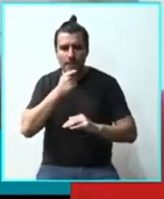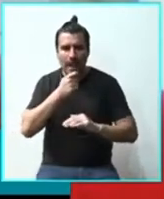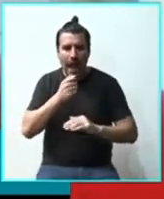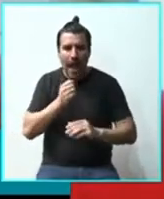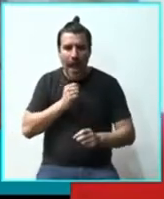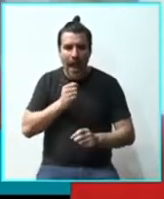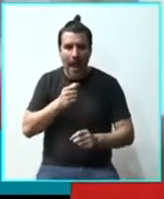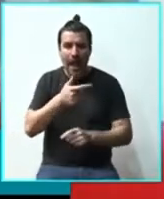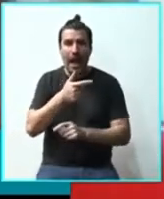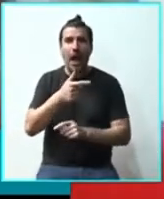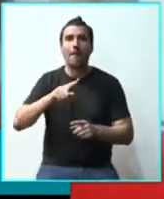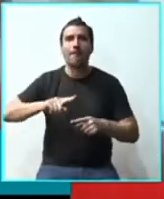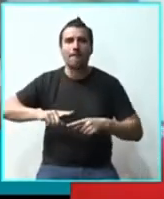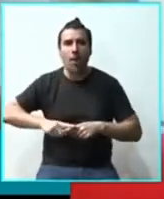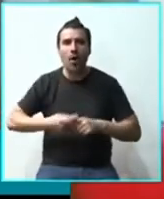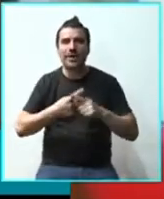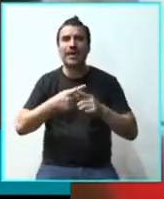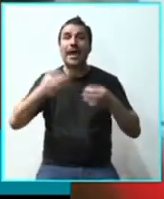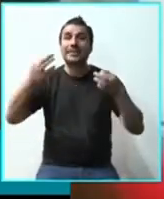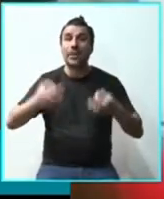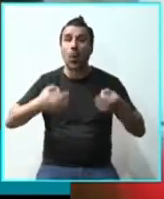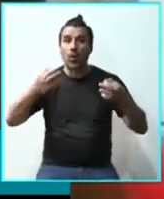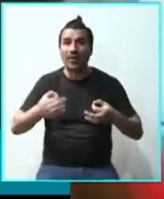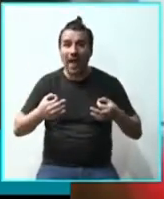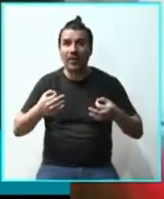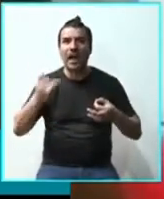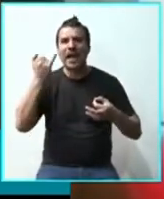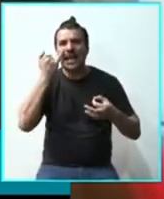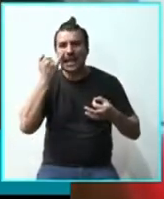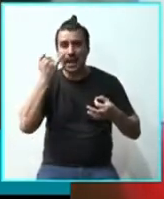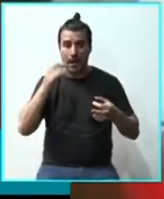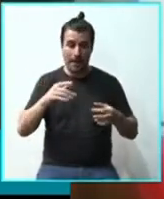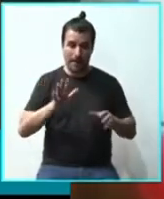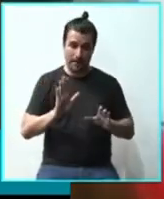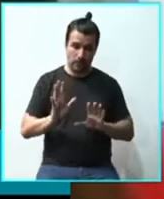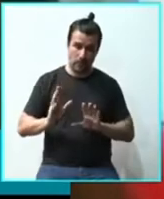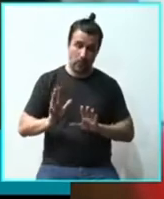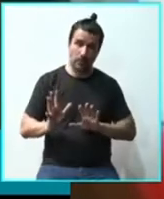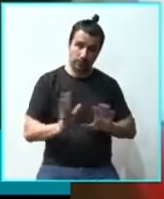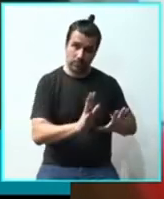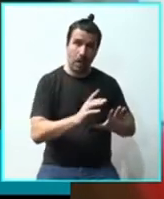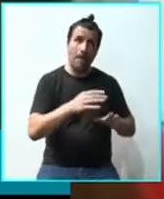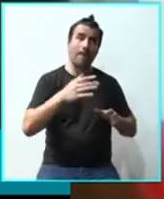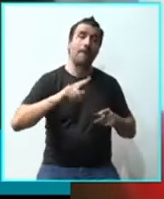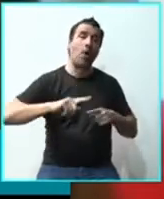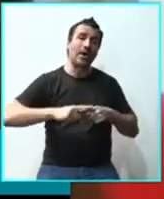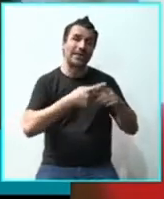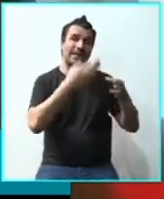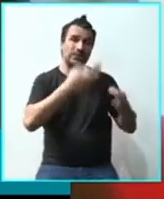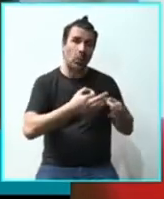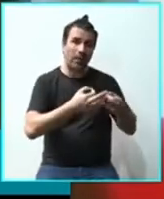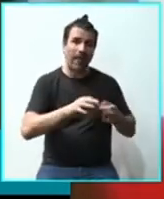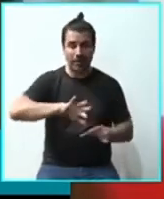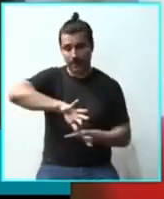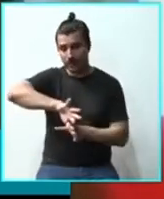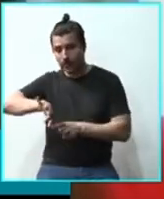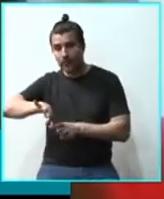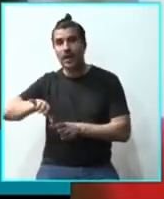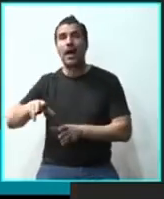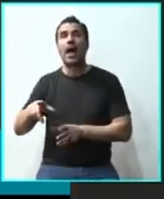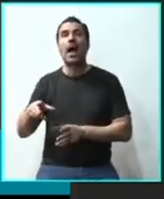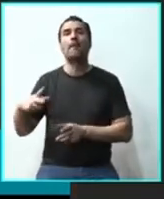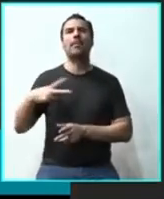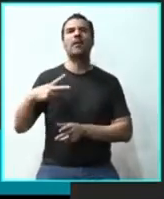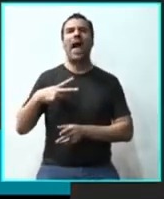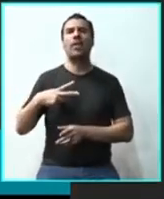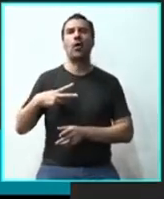de una política como la seguridad y las libertades individuales de cada uno de los argentinos y de las argentinas. Y una cosa más. Diputada,